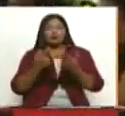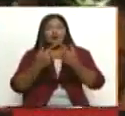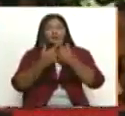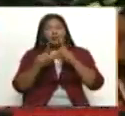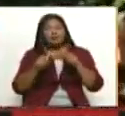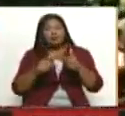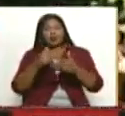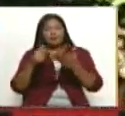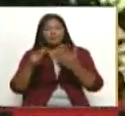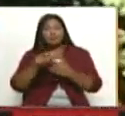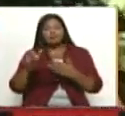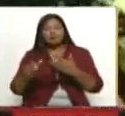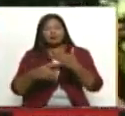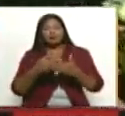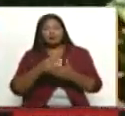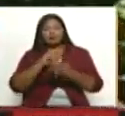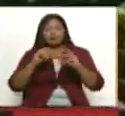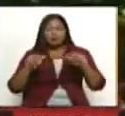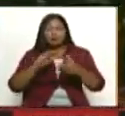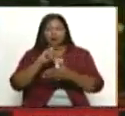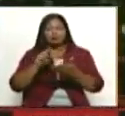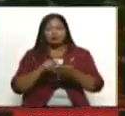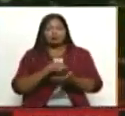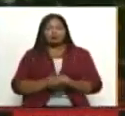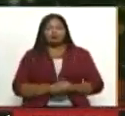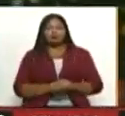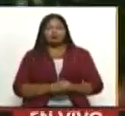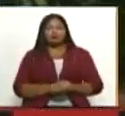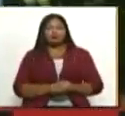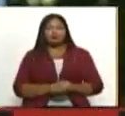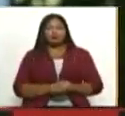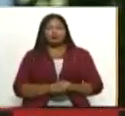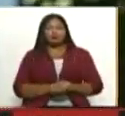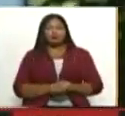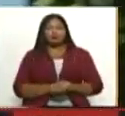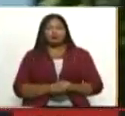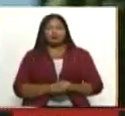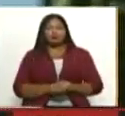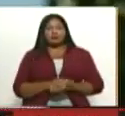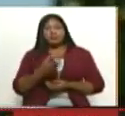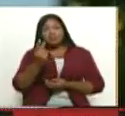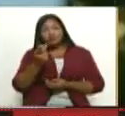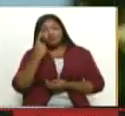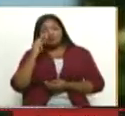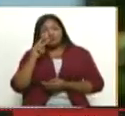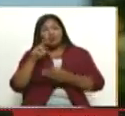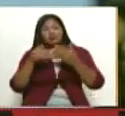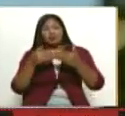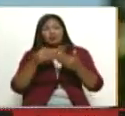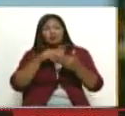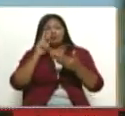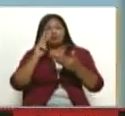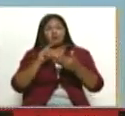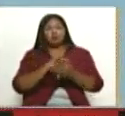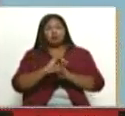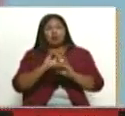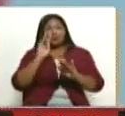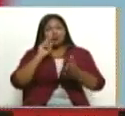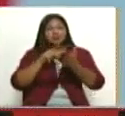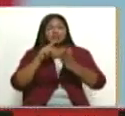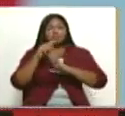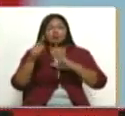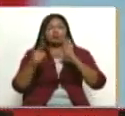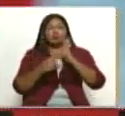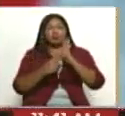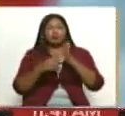personas en todo el territorio nacional. Este segundo momento estuvo marcado por otros hechos como la presencia plena de